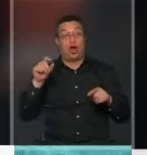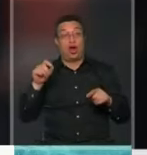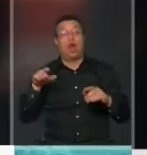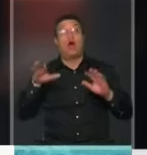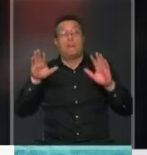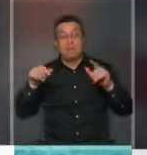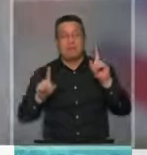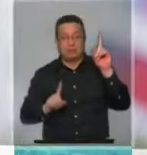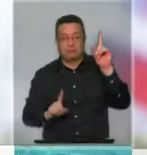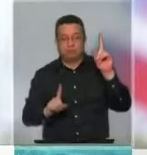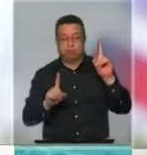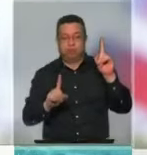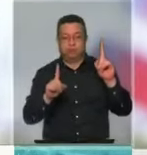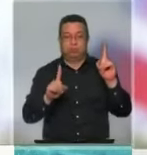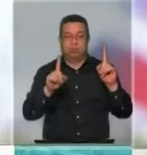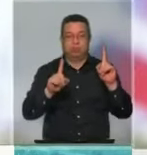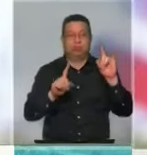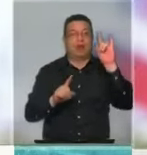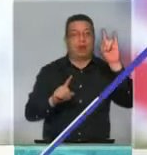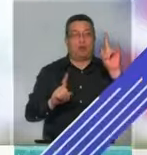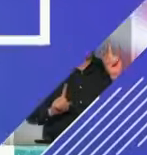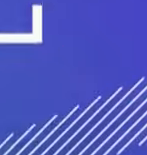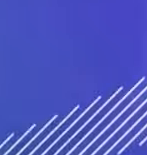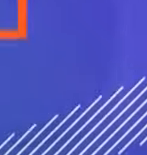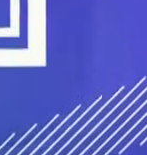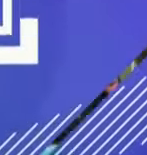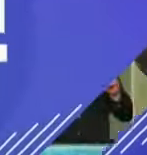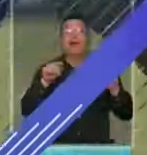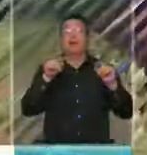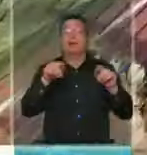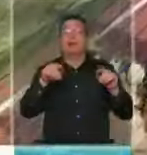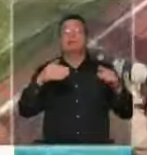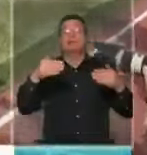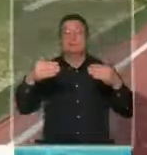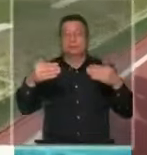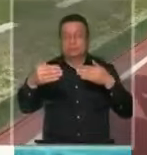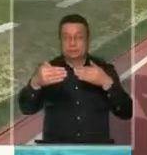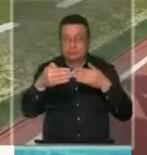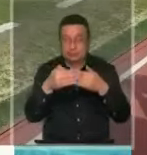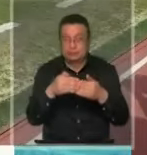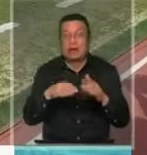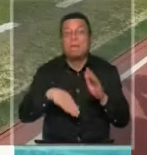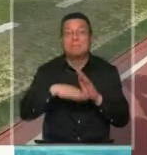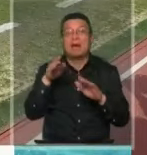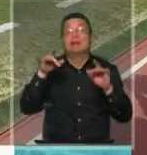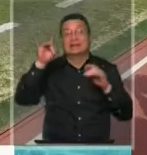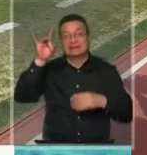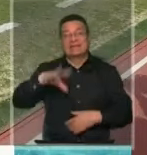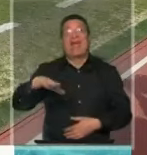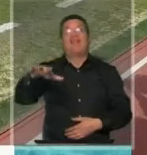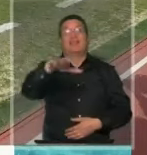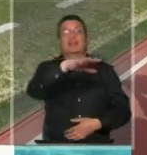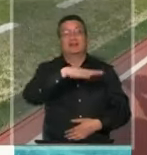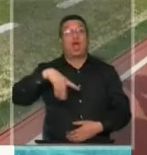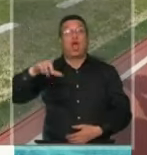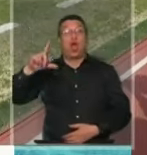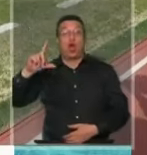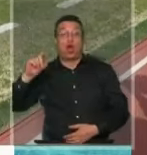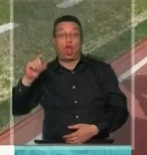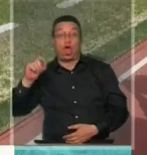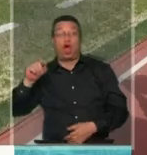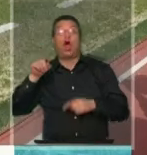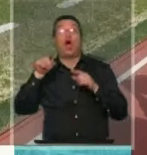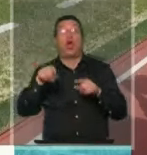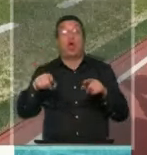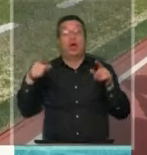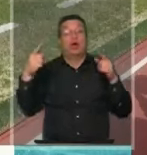siguen acercando a la Universidad de Chile con una distancia que se va apretando cada vez más y que sabemos en el caso de Colo-Colo, habiendo ganado